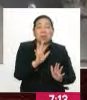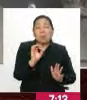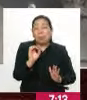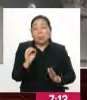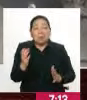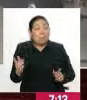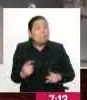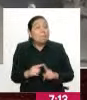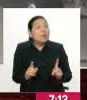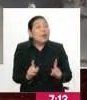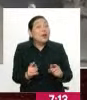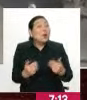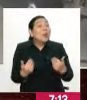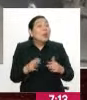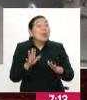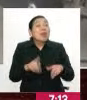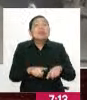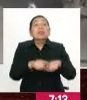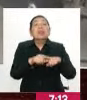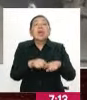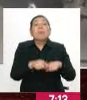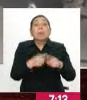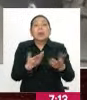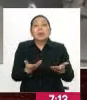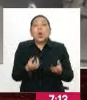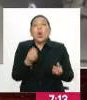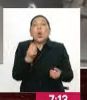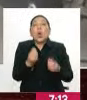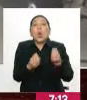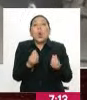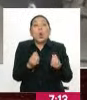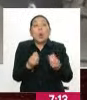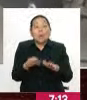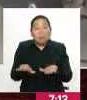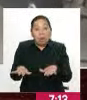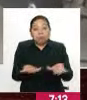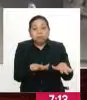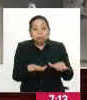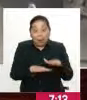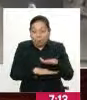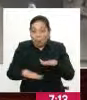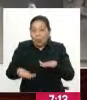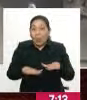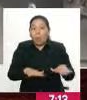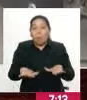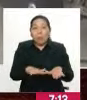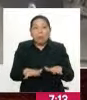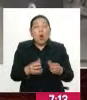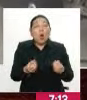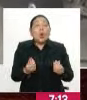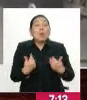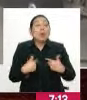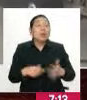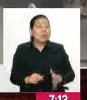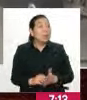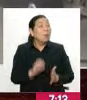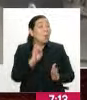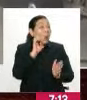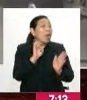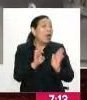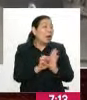5.0, pero pueden, dependiendo a qué distancia ocurren, pueden sacudir el suelo de un punto determinado con la misma intensidad. Un claro